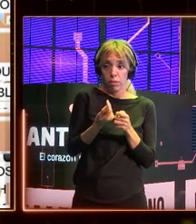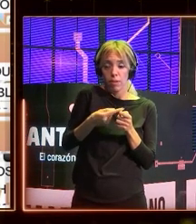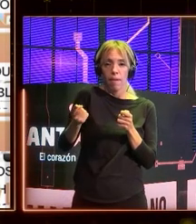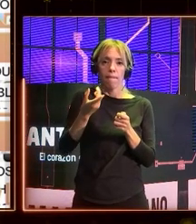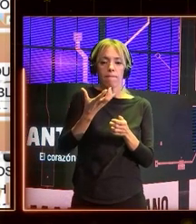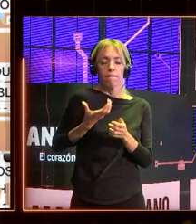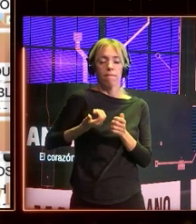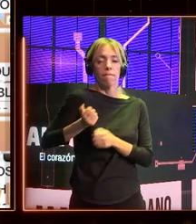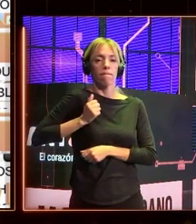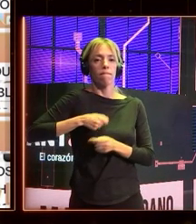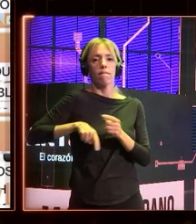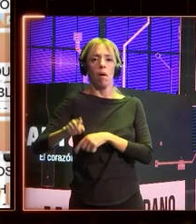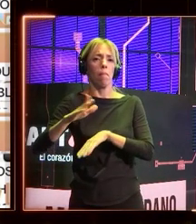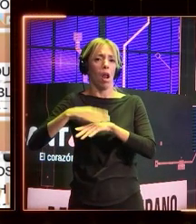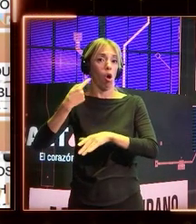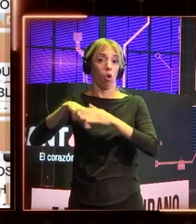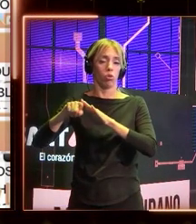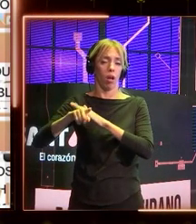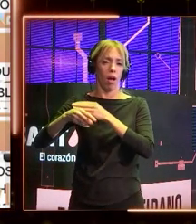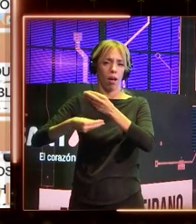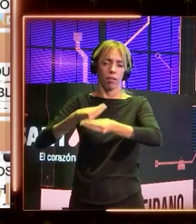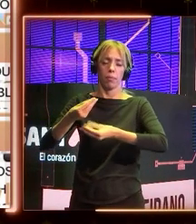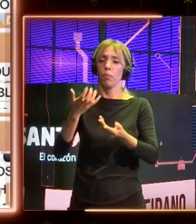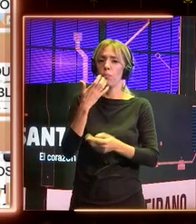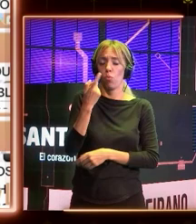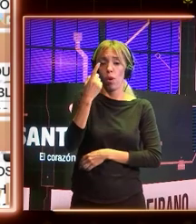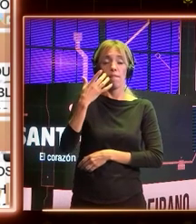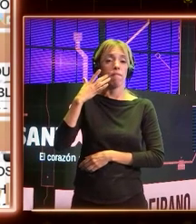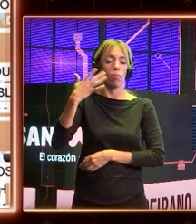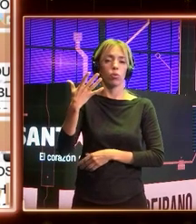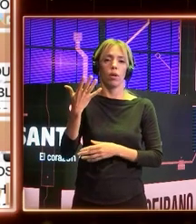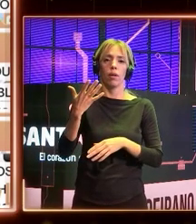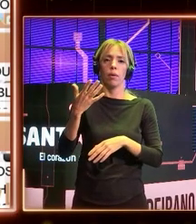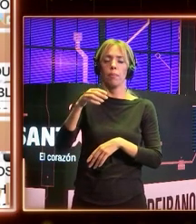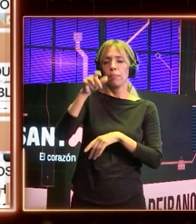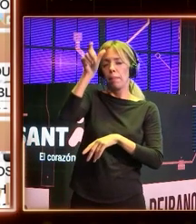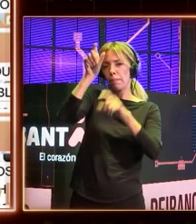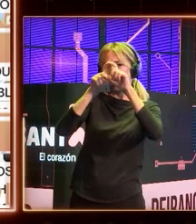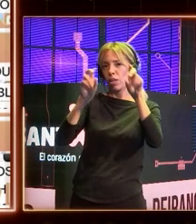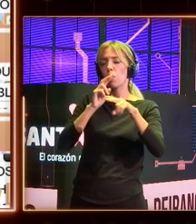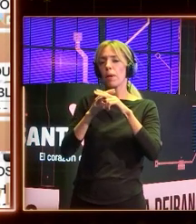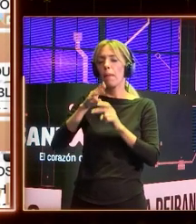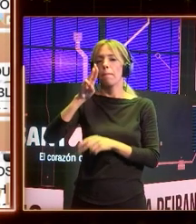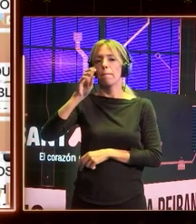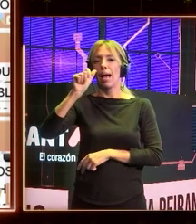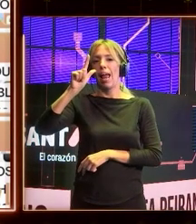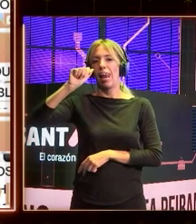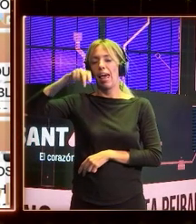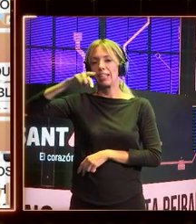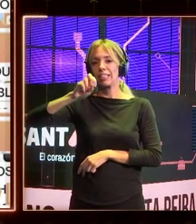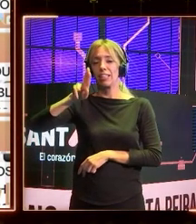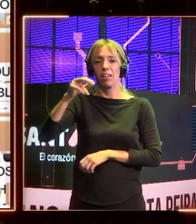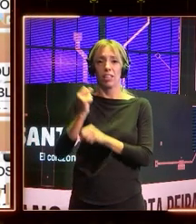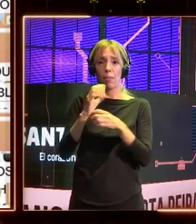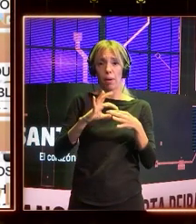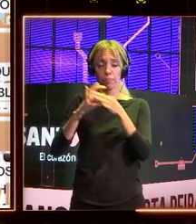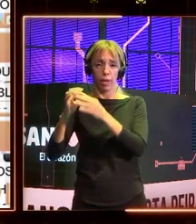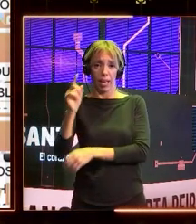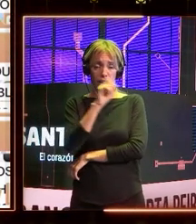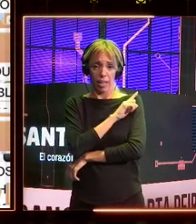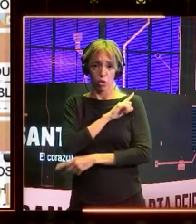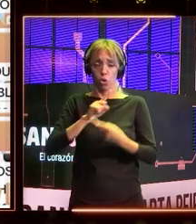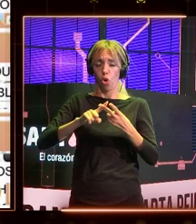dispositivos para hacer todo tipo de cosas. Como por ejemplo, la más famosa es Palantir, es una empresa que trabaja con el ejército, con